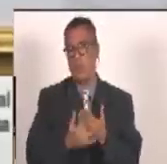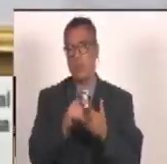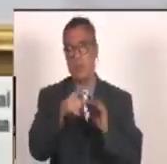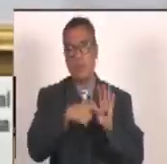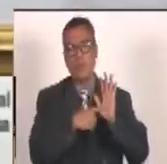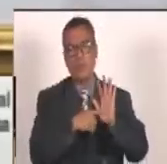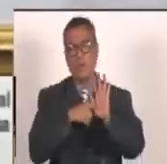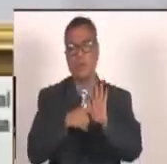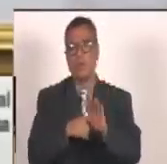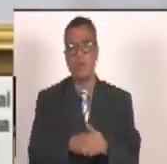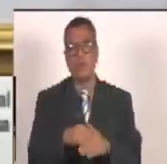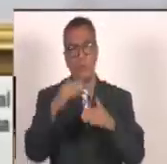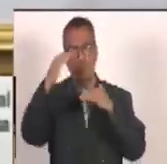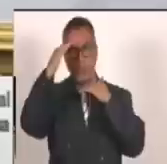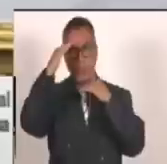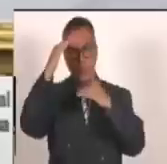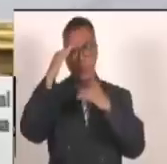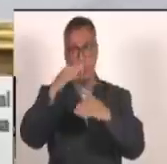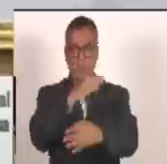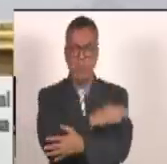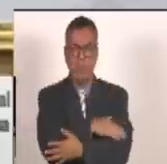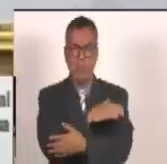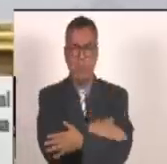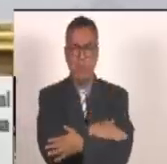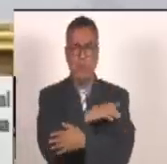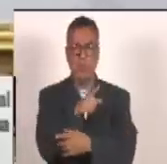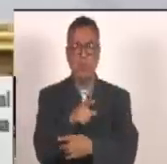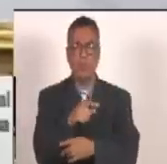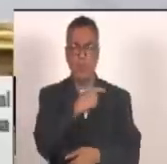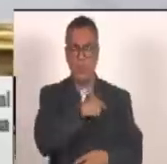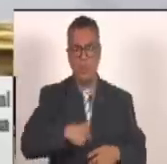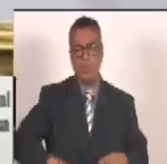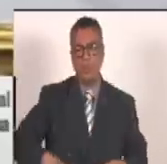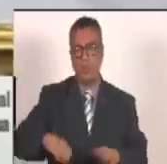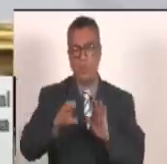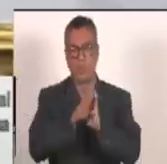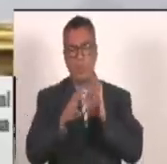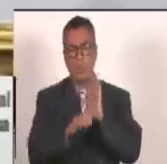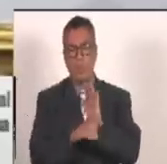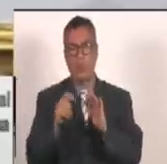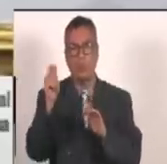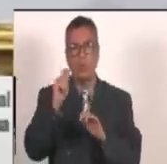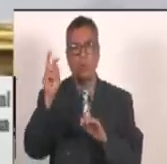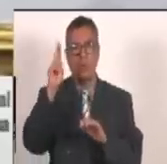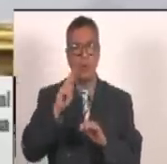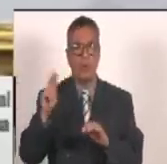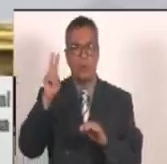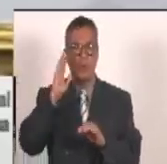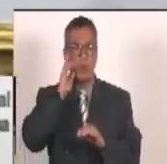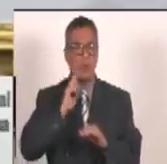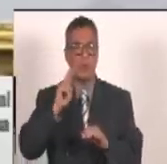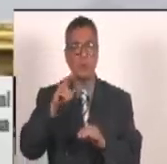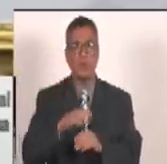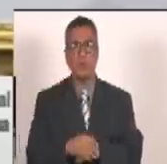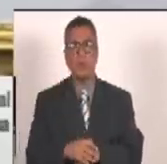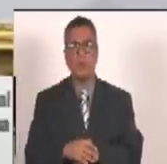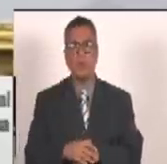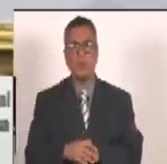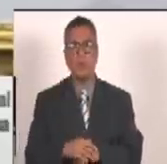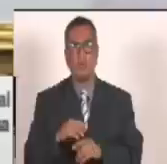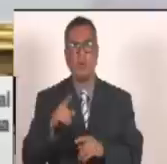proyecto presentado en salutación y felicitaciones al presidente constitucional de la República Bolivariana de